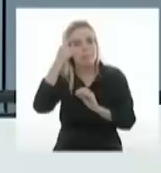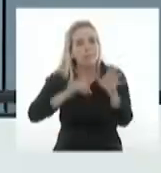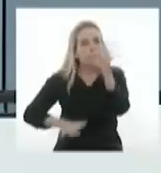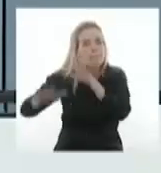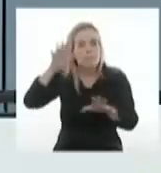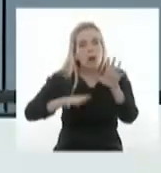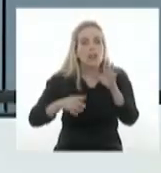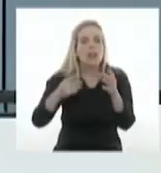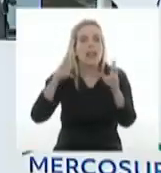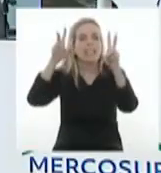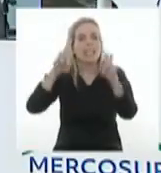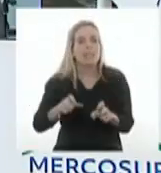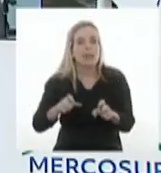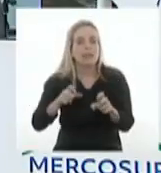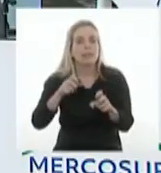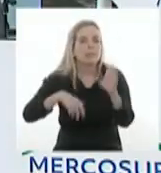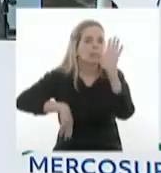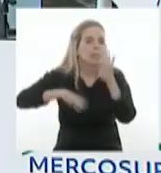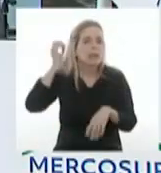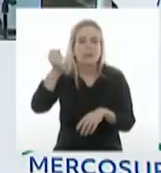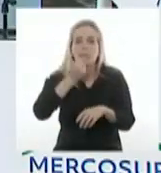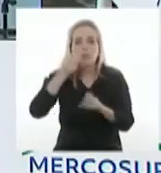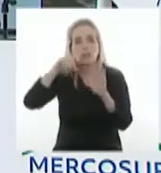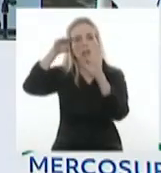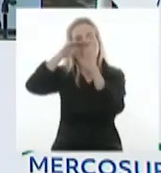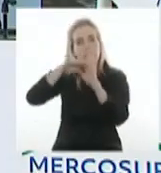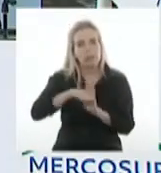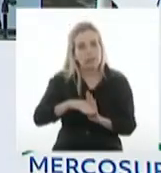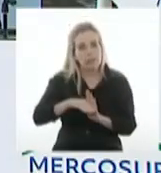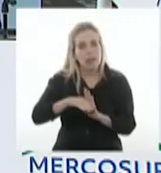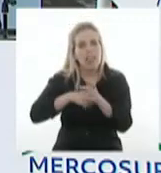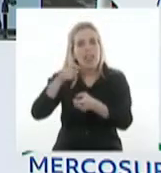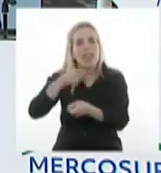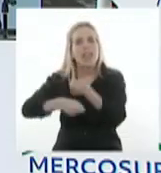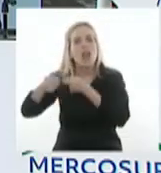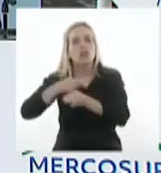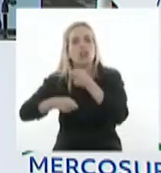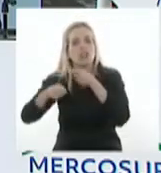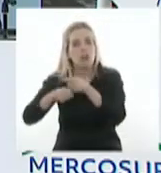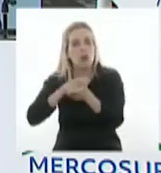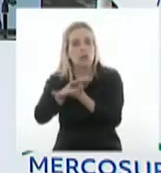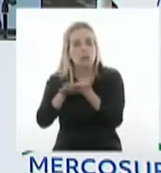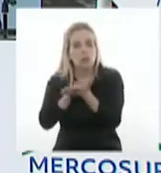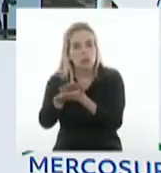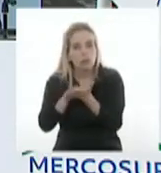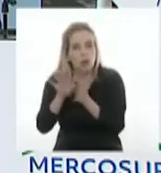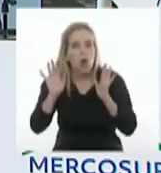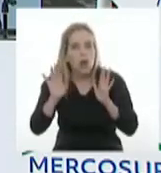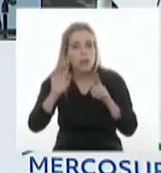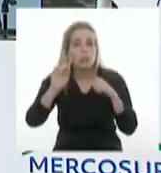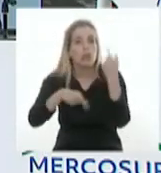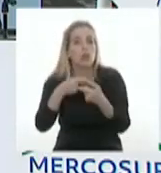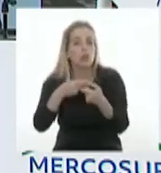y parcial. Lo que se repite y que es fácil de entender es que los mercados nuestros son los mercados asiáticos, del este y del sudeste asiático.